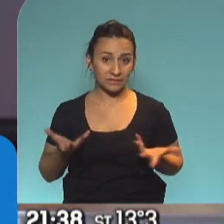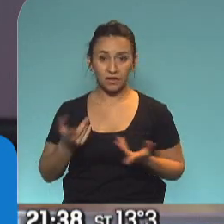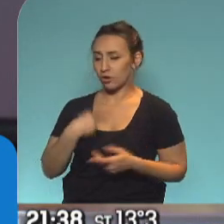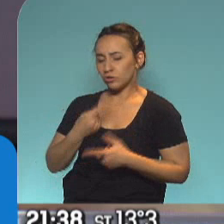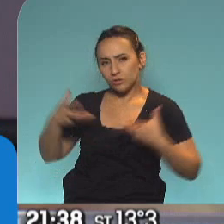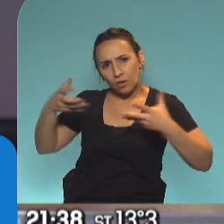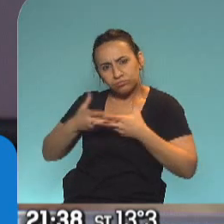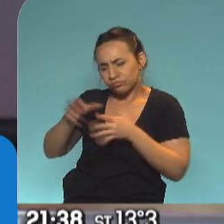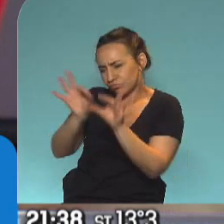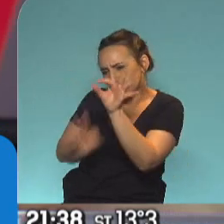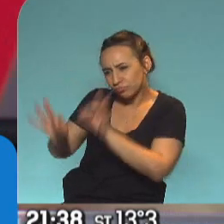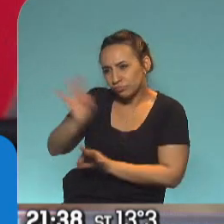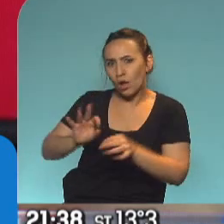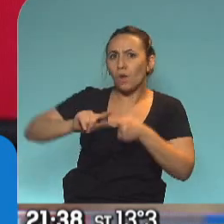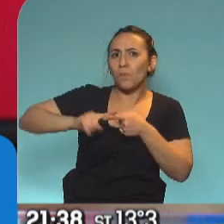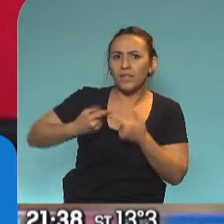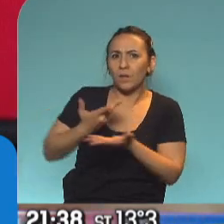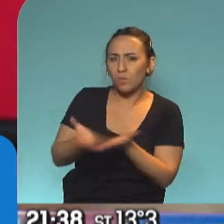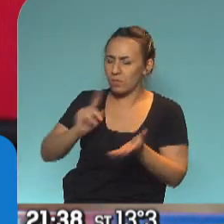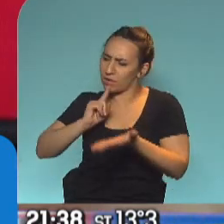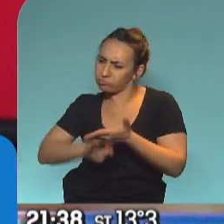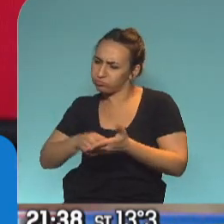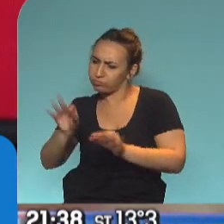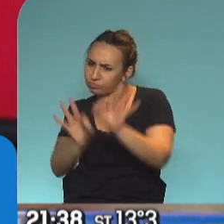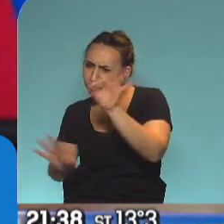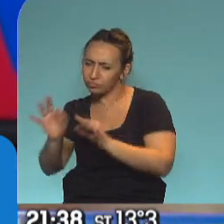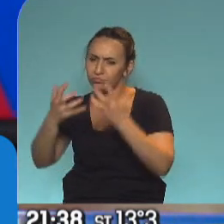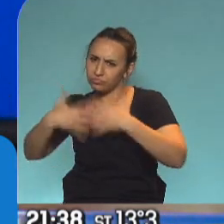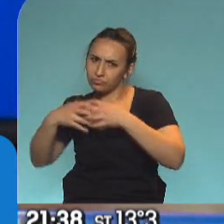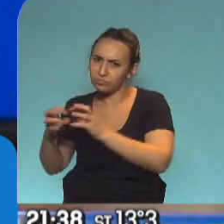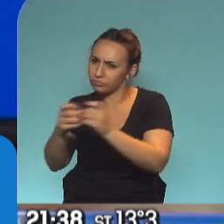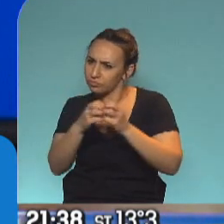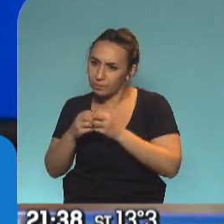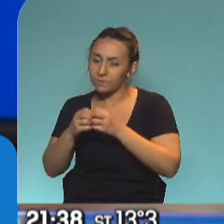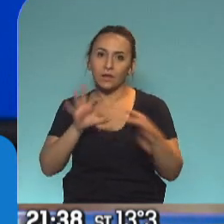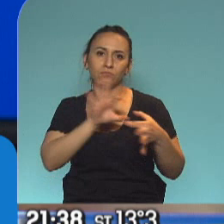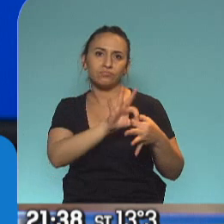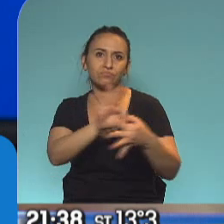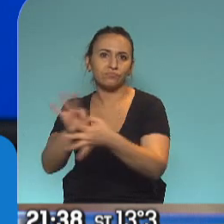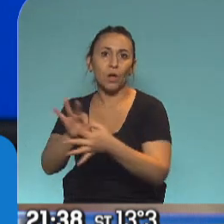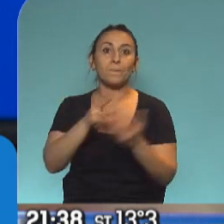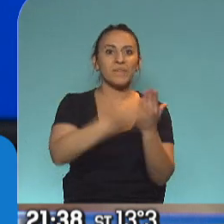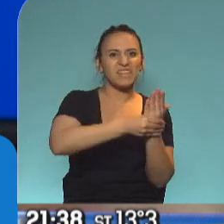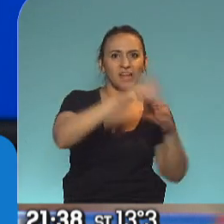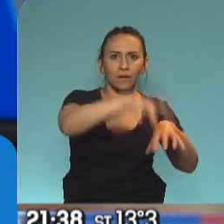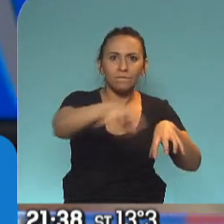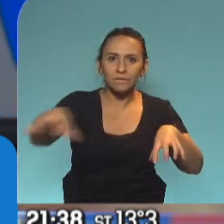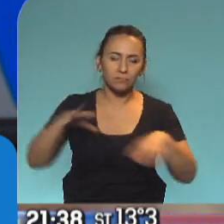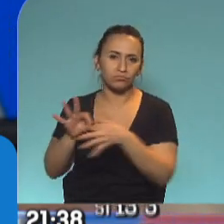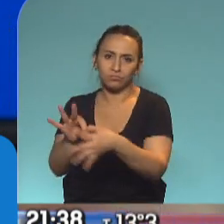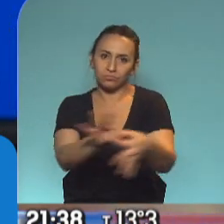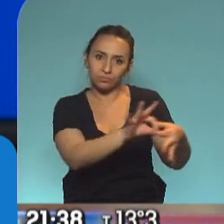diseñar, trazar políticas públicas, llevarlas adelante junto con los ministerios, que es lo que hacemos todos los días, y en el